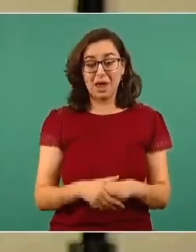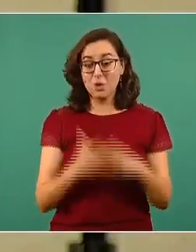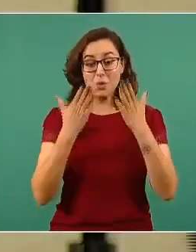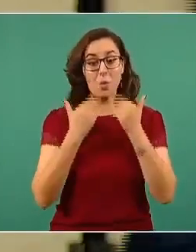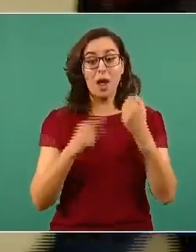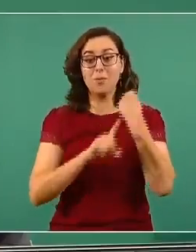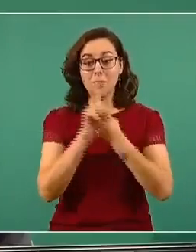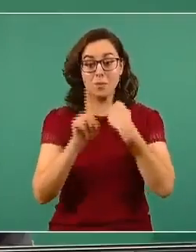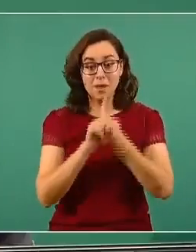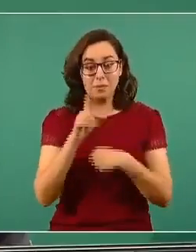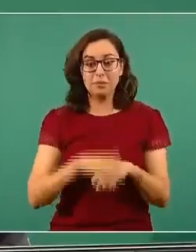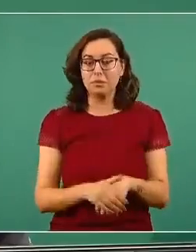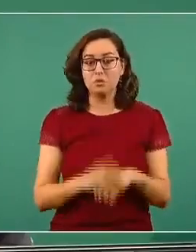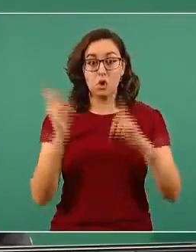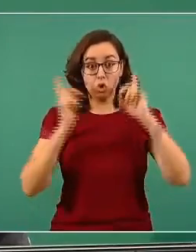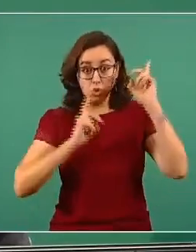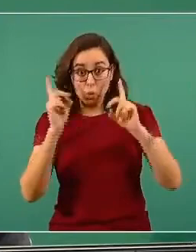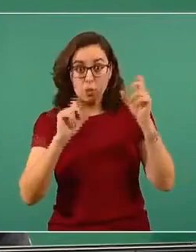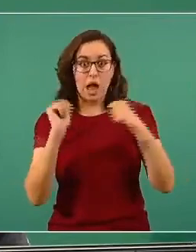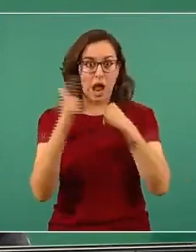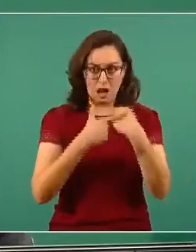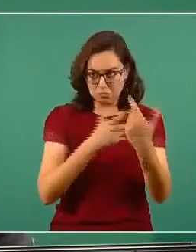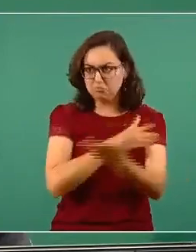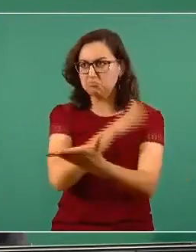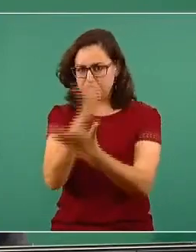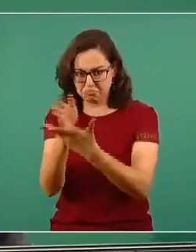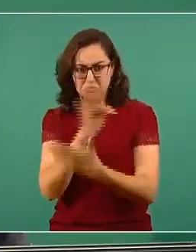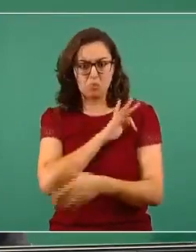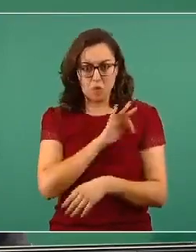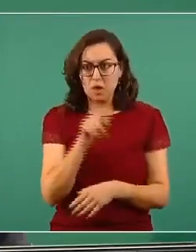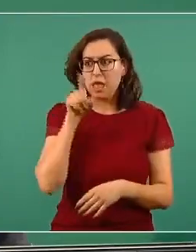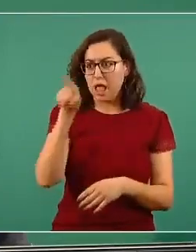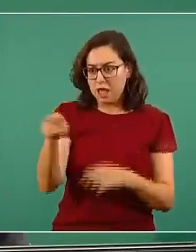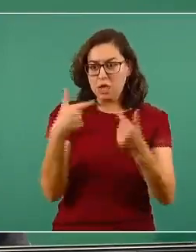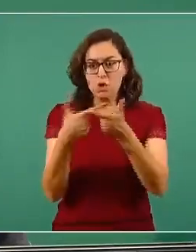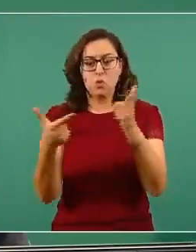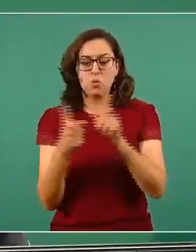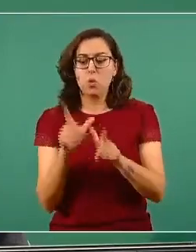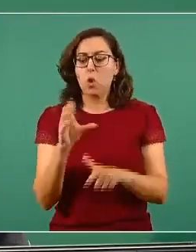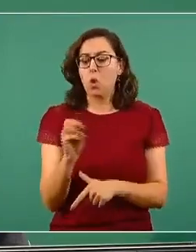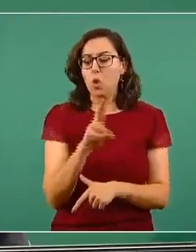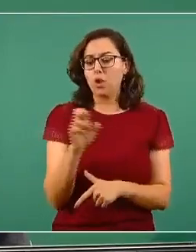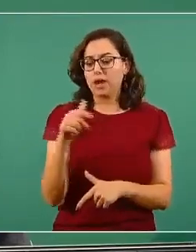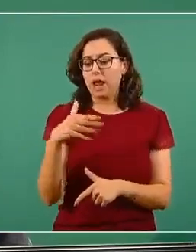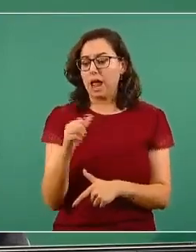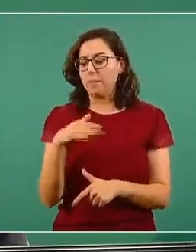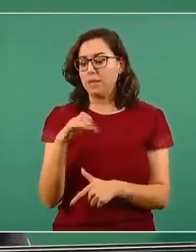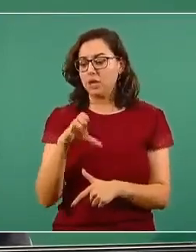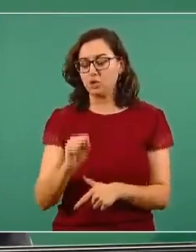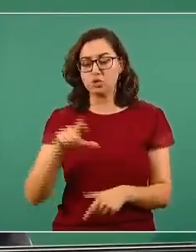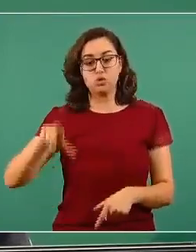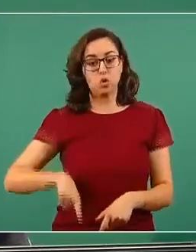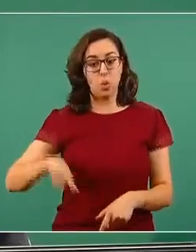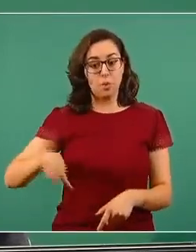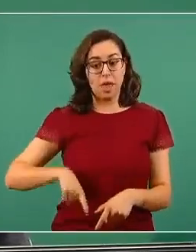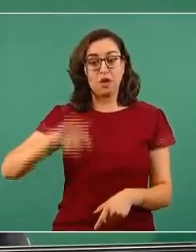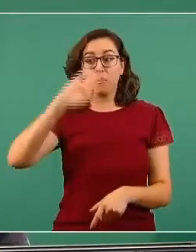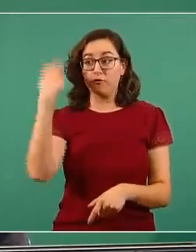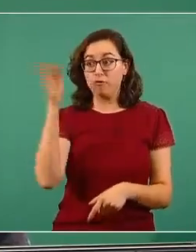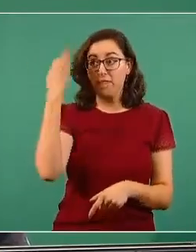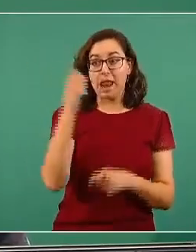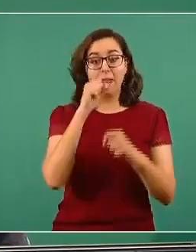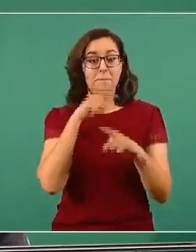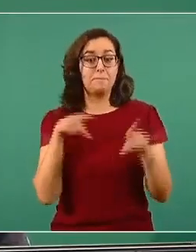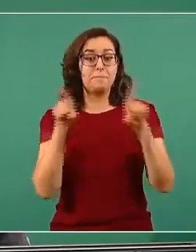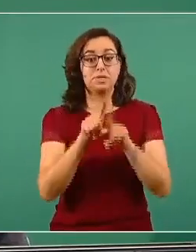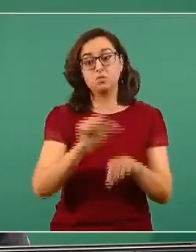le van a asesorar, ahí hay personal, tanto de la Brigada Correcaminos, que es del gobierno federal, como quien